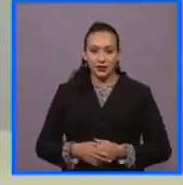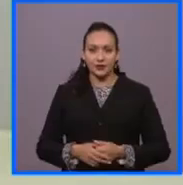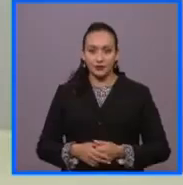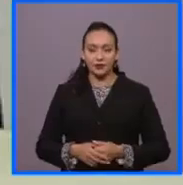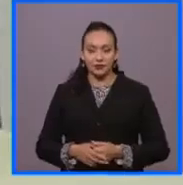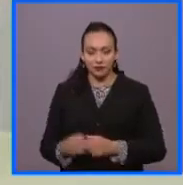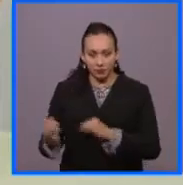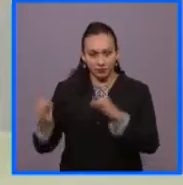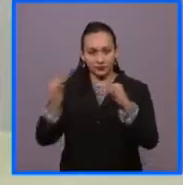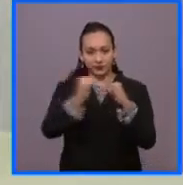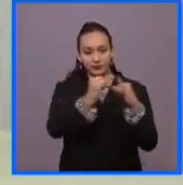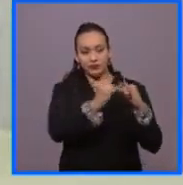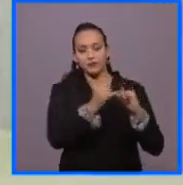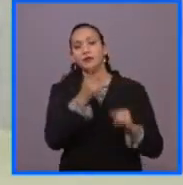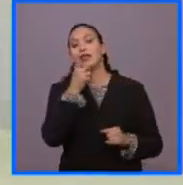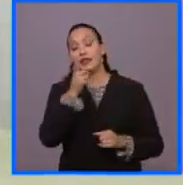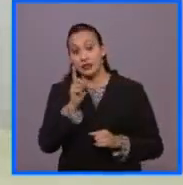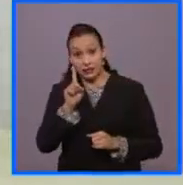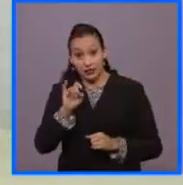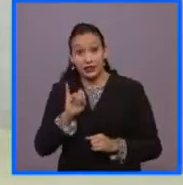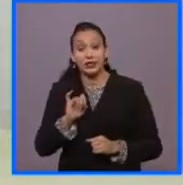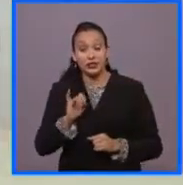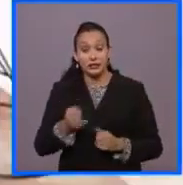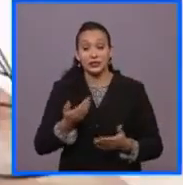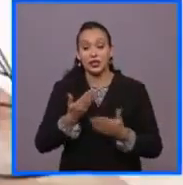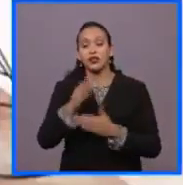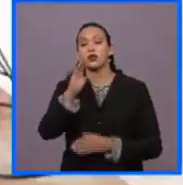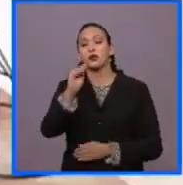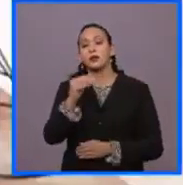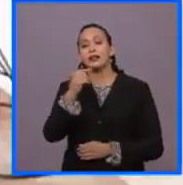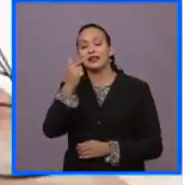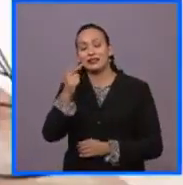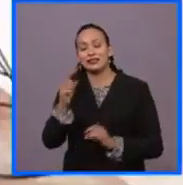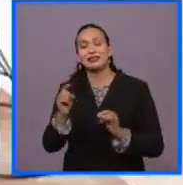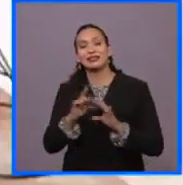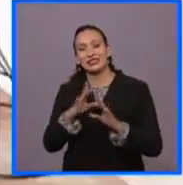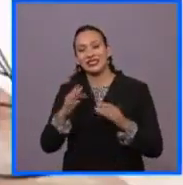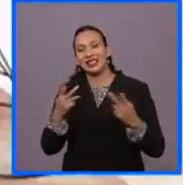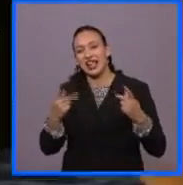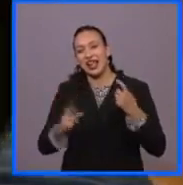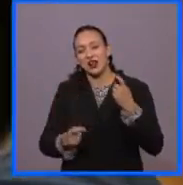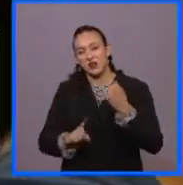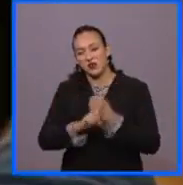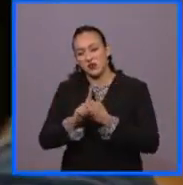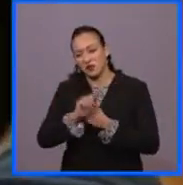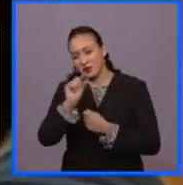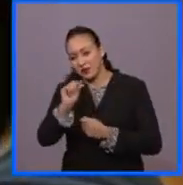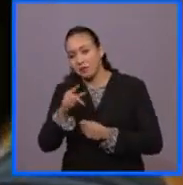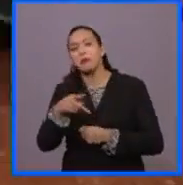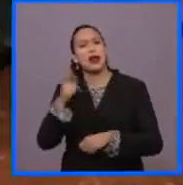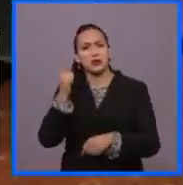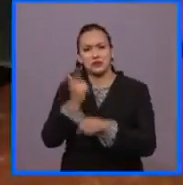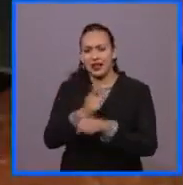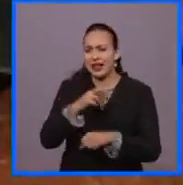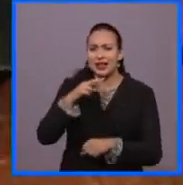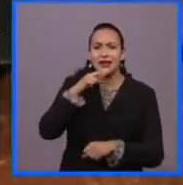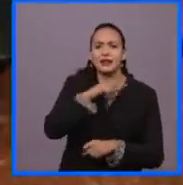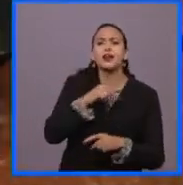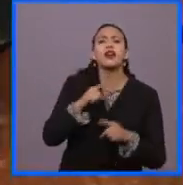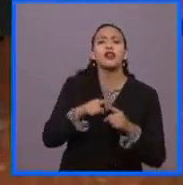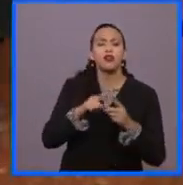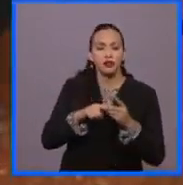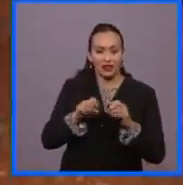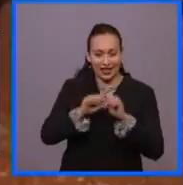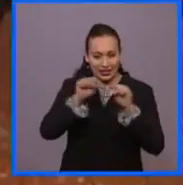Las instituciones indicaron que se presentaron 97 incidentes, los cuales fueron plenamente identificados por el